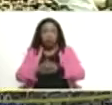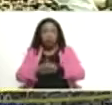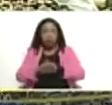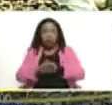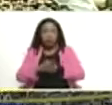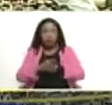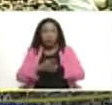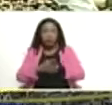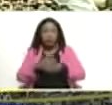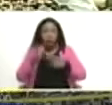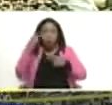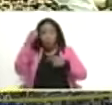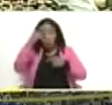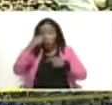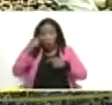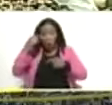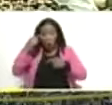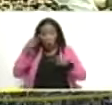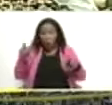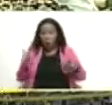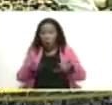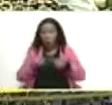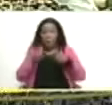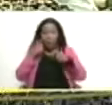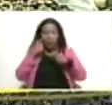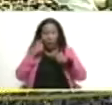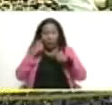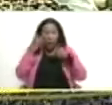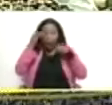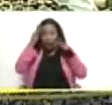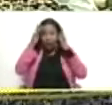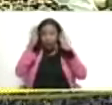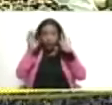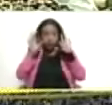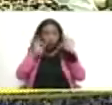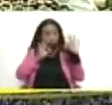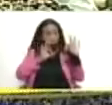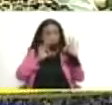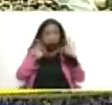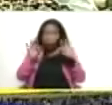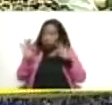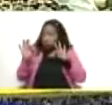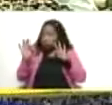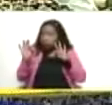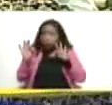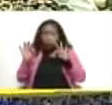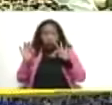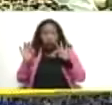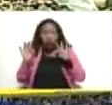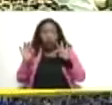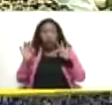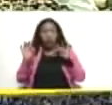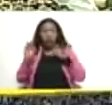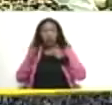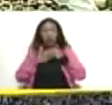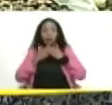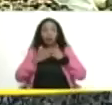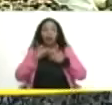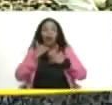todos los ojos, todos los oídos, toda la mente y todo el cerebro pendiente de las alertas.